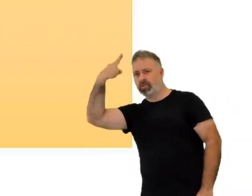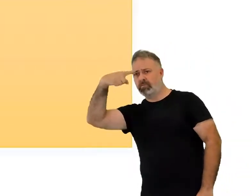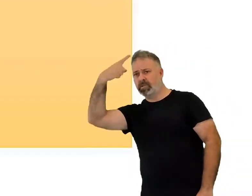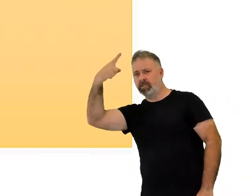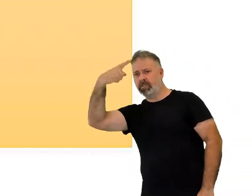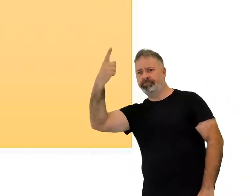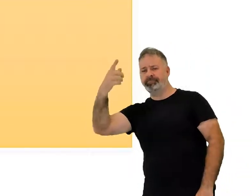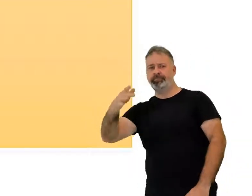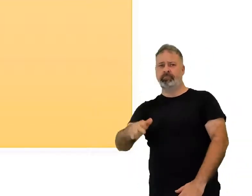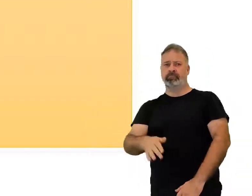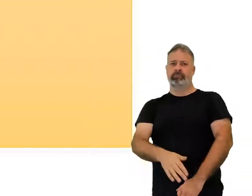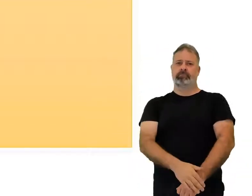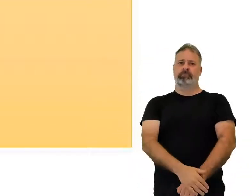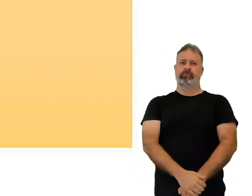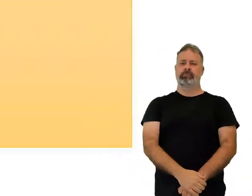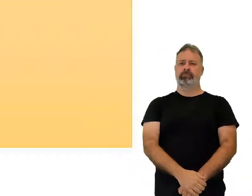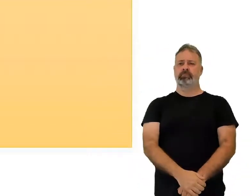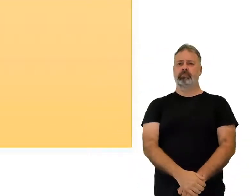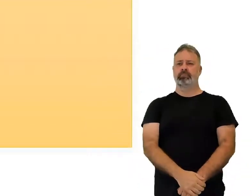culturalmente,